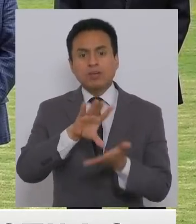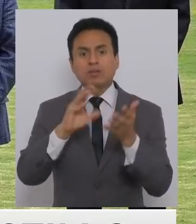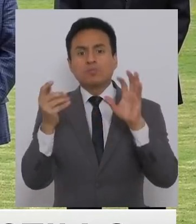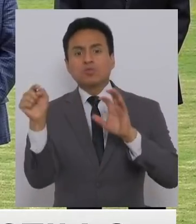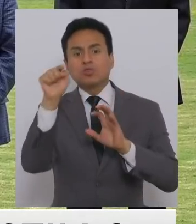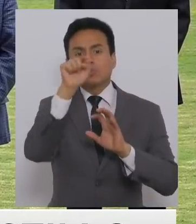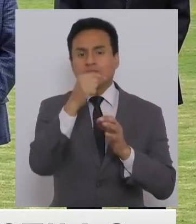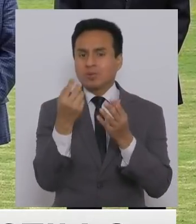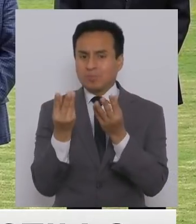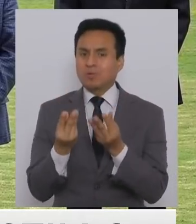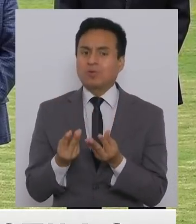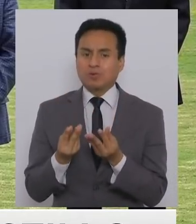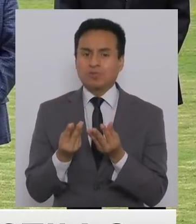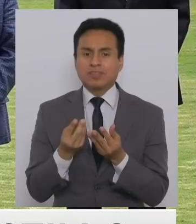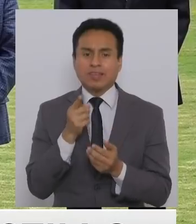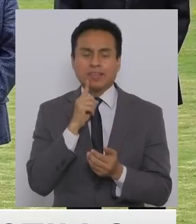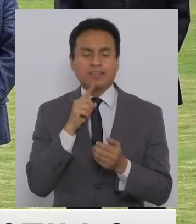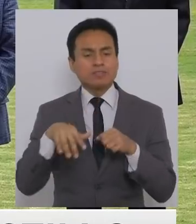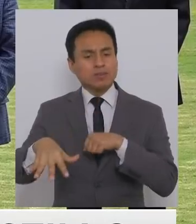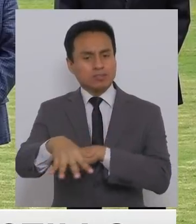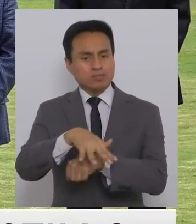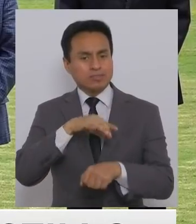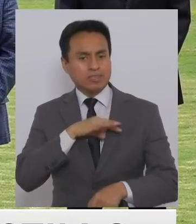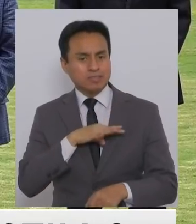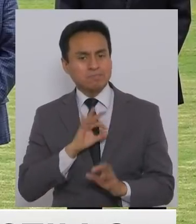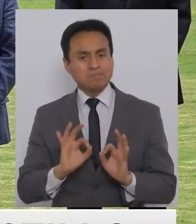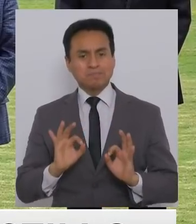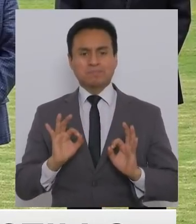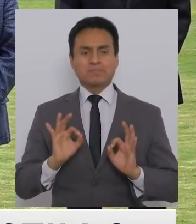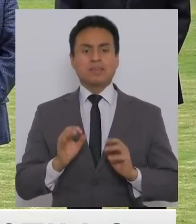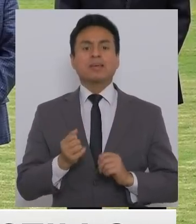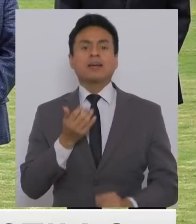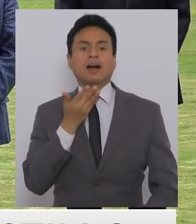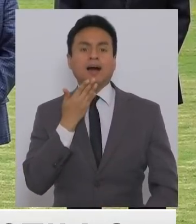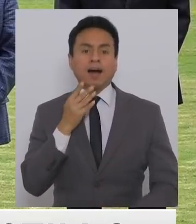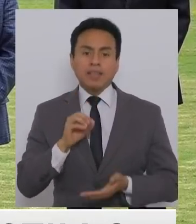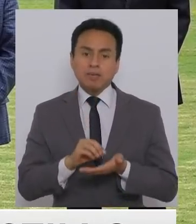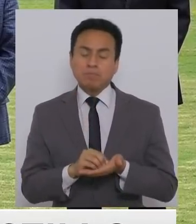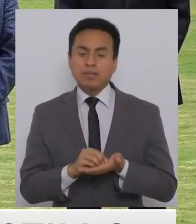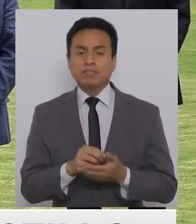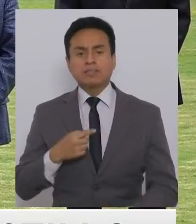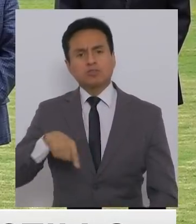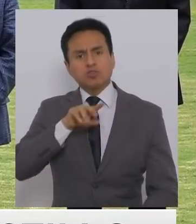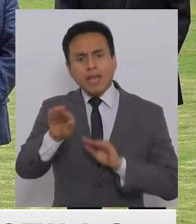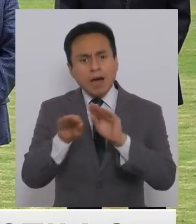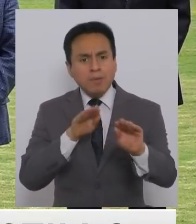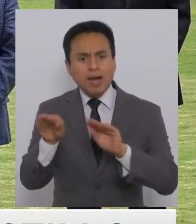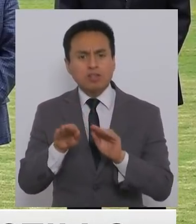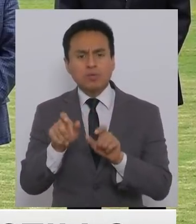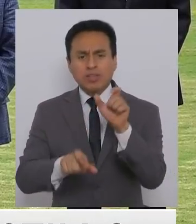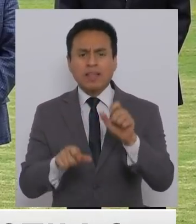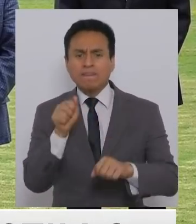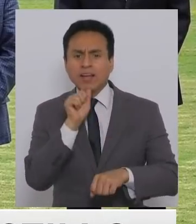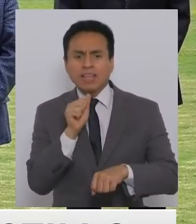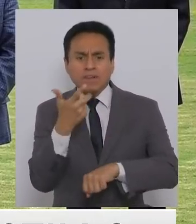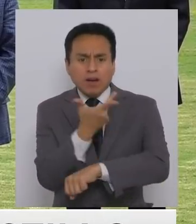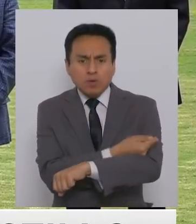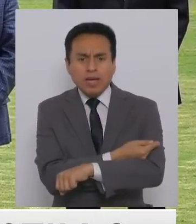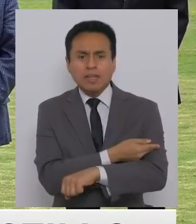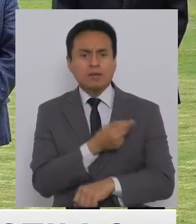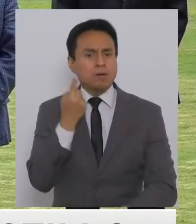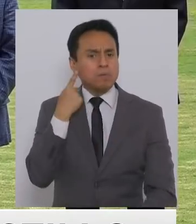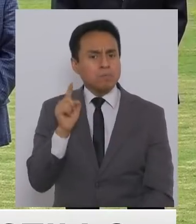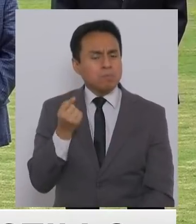mundo los que están en esta situación. Y además de eso, hacemos un llamado a los rezagados, a los